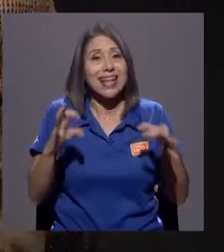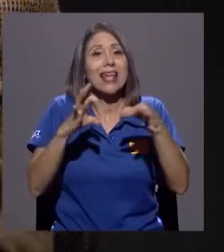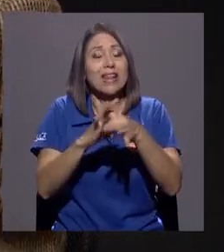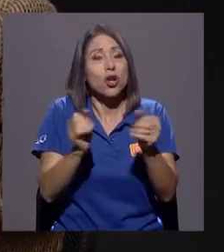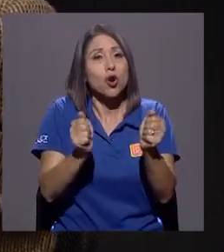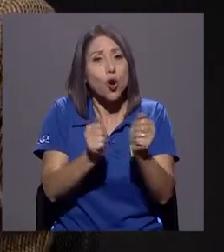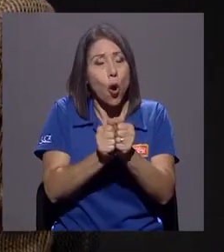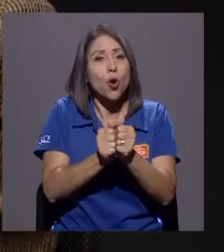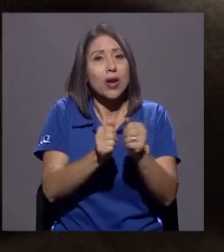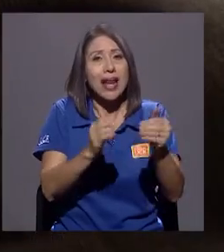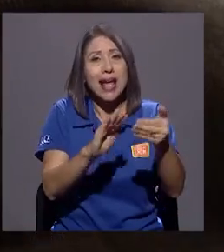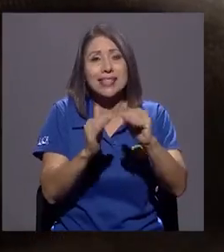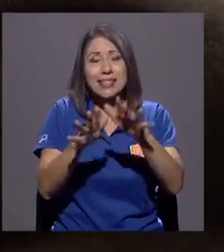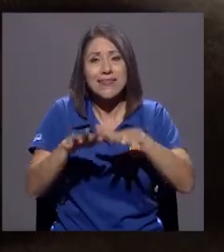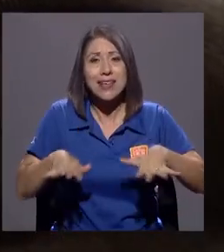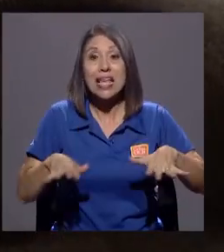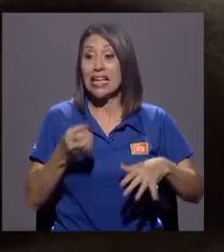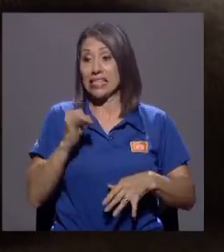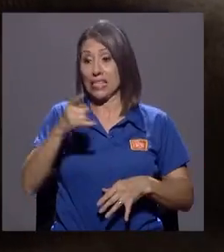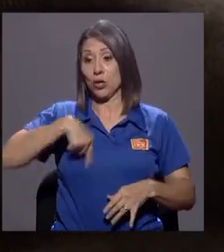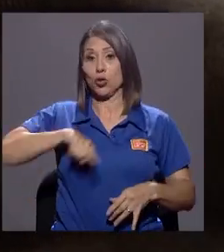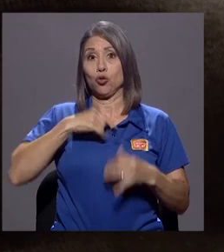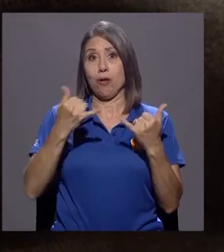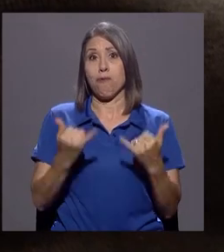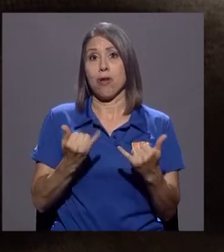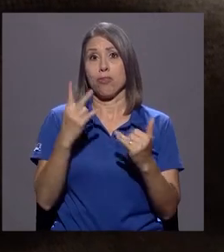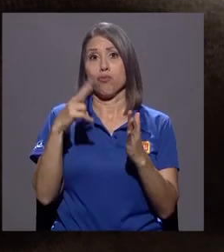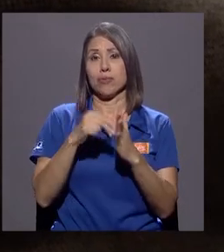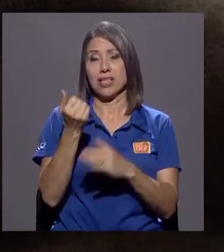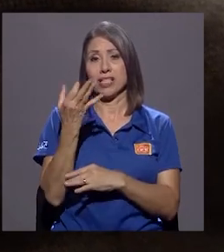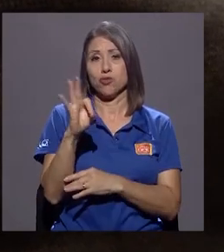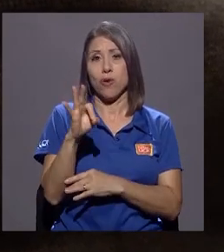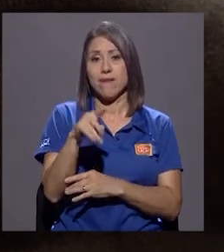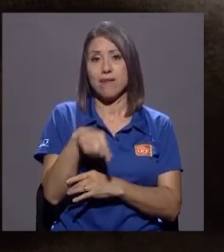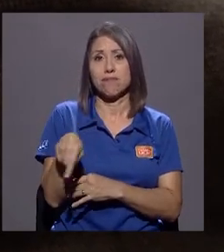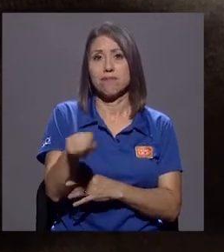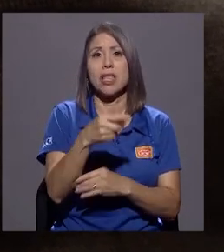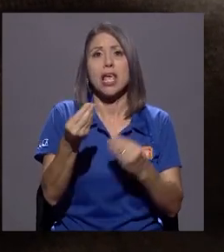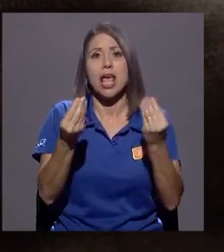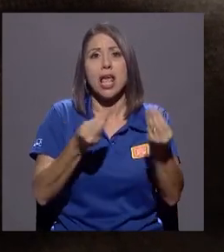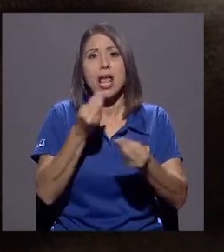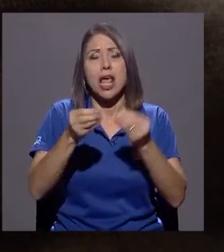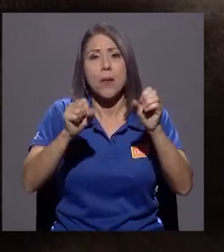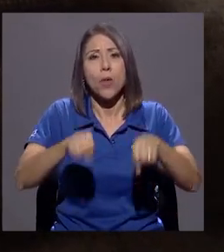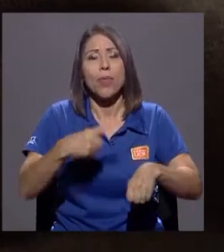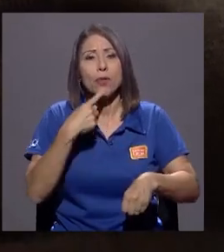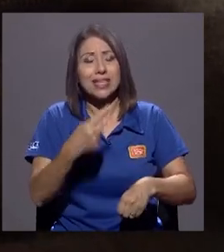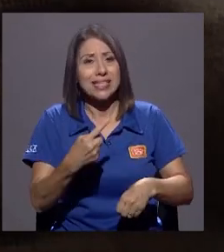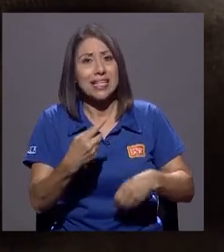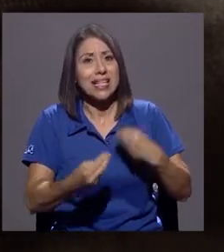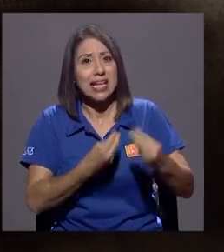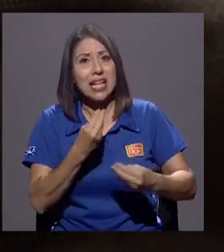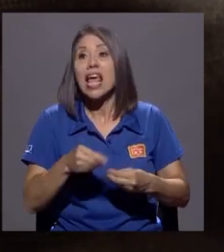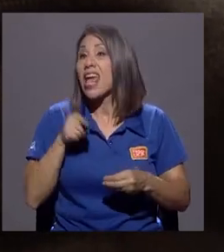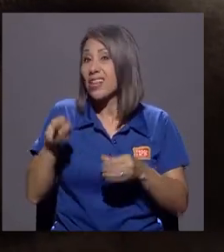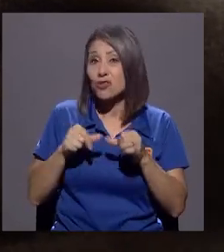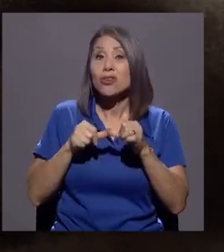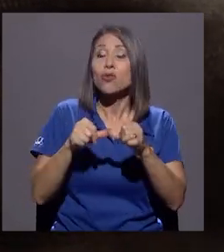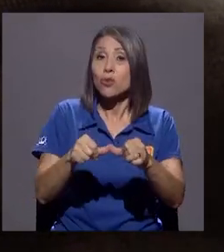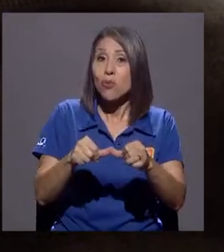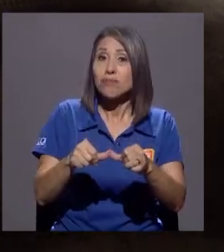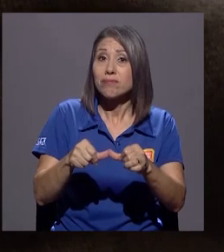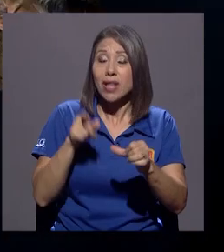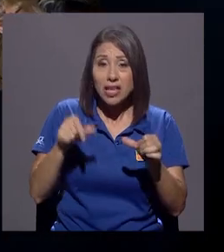con avances si queremos al 2019 en serio que podemos decir porque este proceso se haga bien eso se